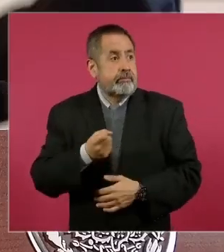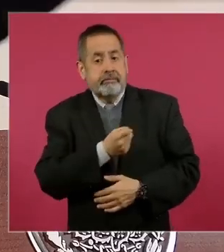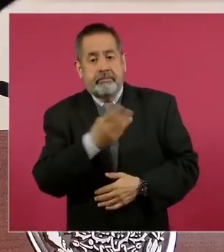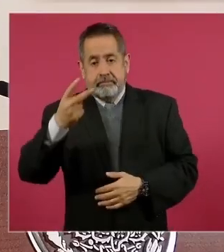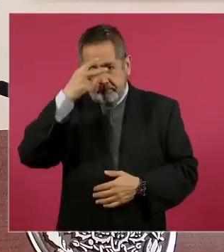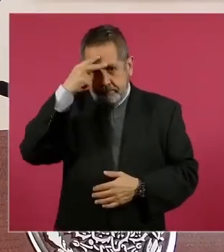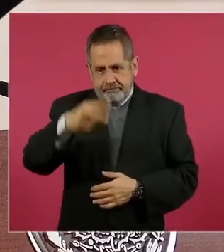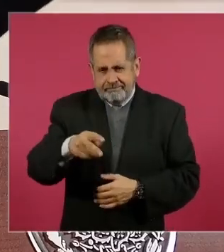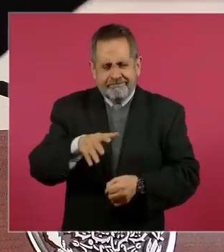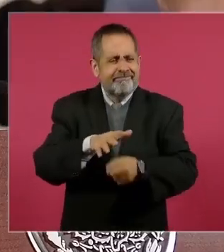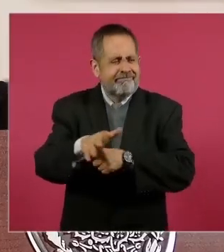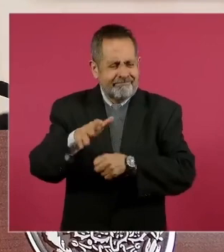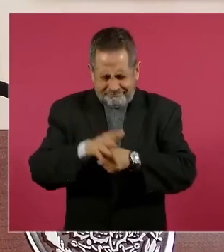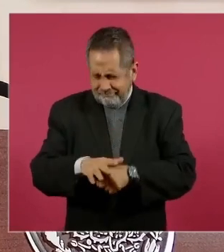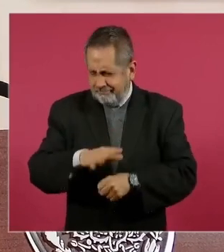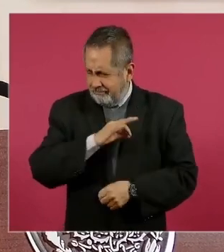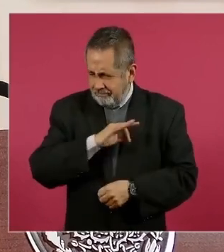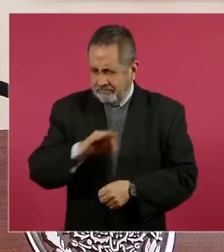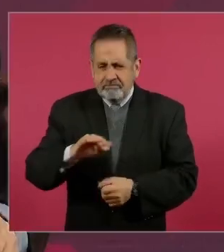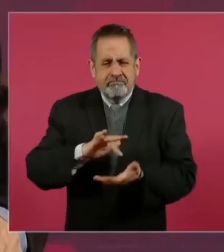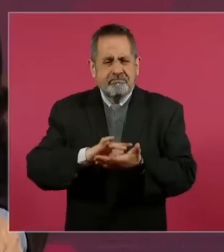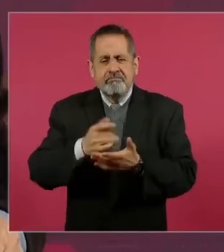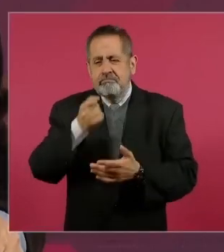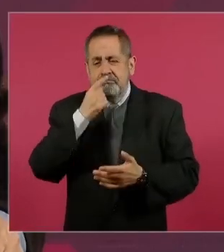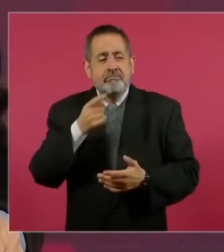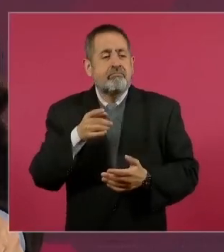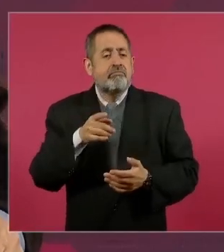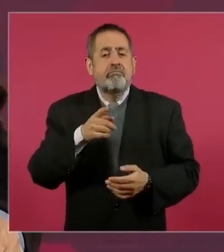tienen garantizado el derecho a la salud.